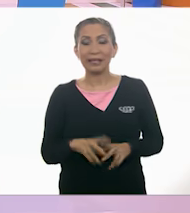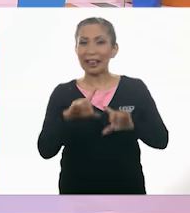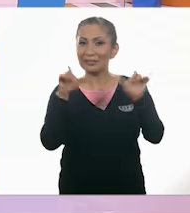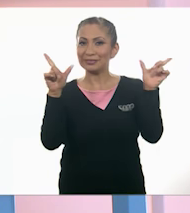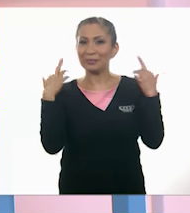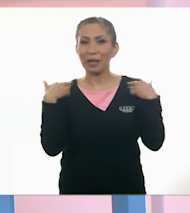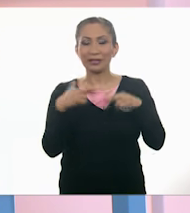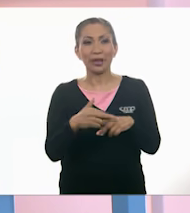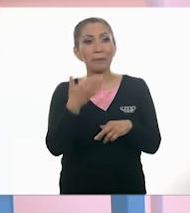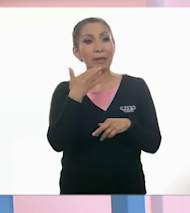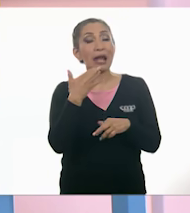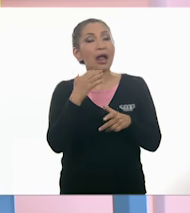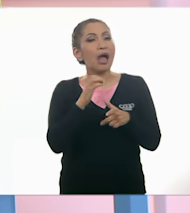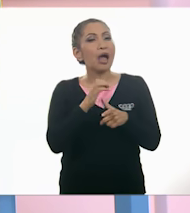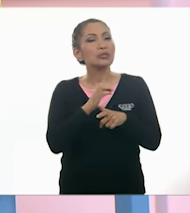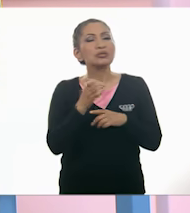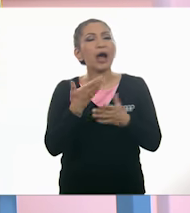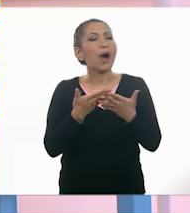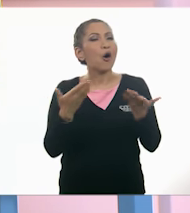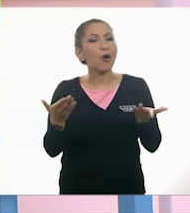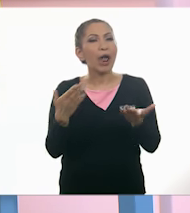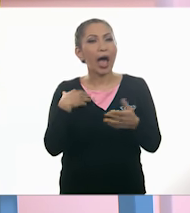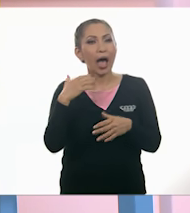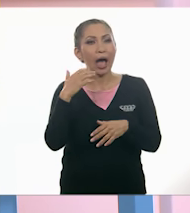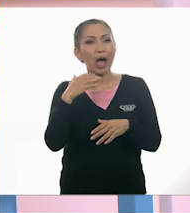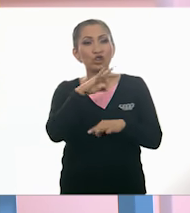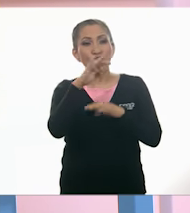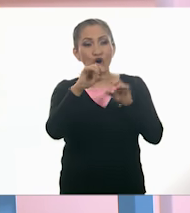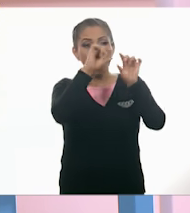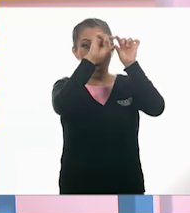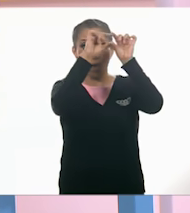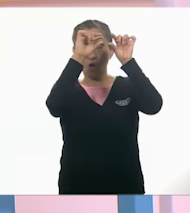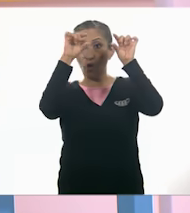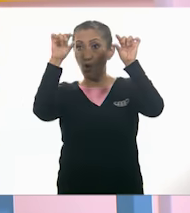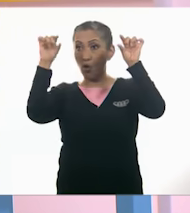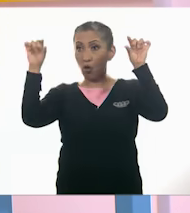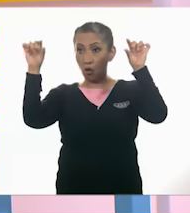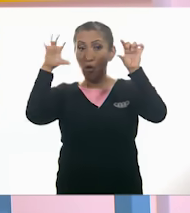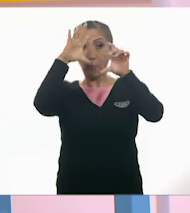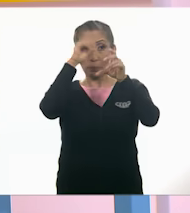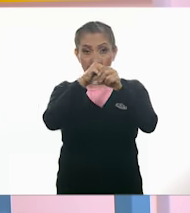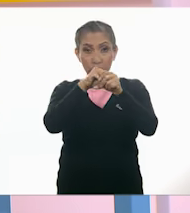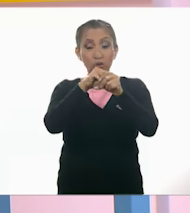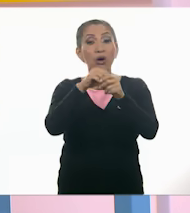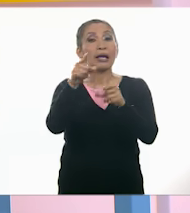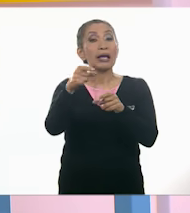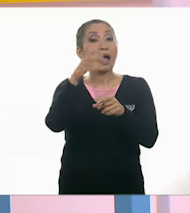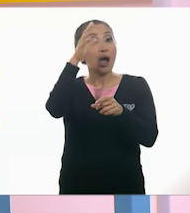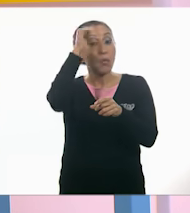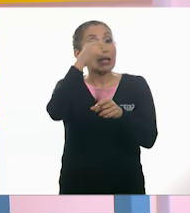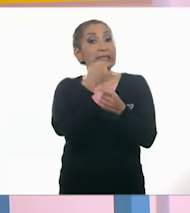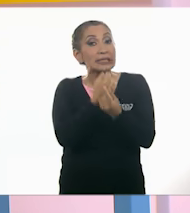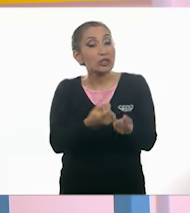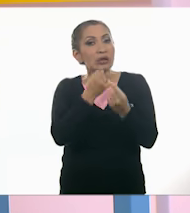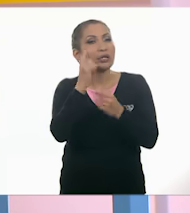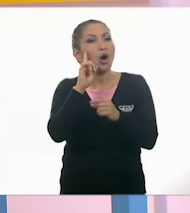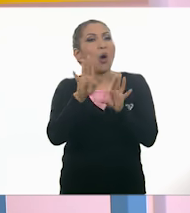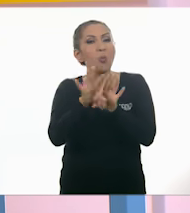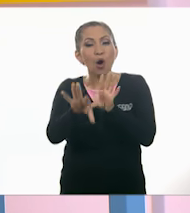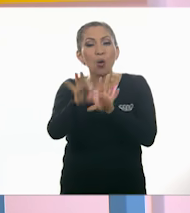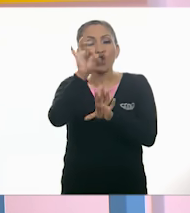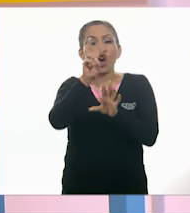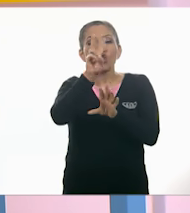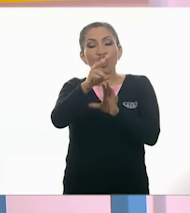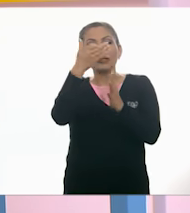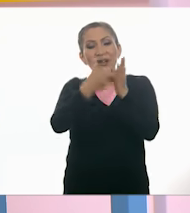¡Listo, maestra! Muy bien. Entonces, ¿qué te parece si completamos toda esta fila y le recuerdas a las niñas y los niños cómo encuentro los